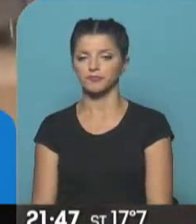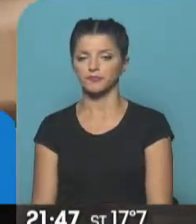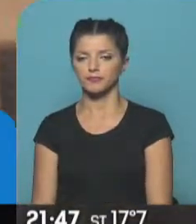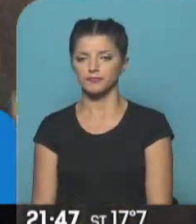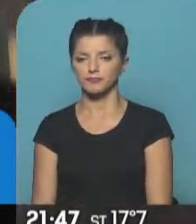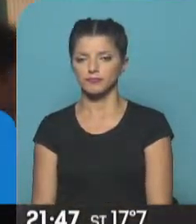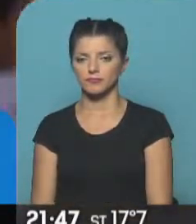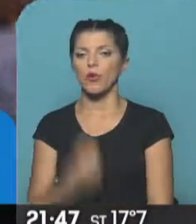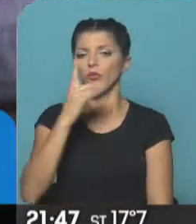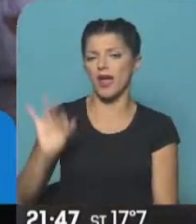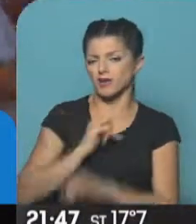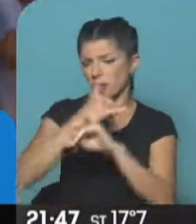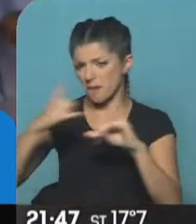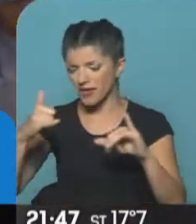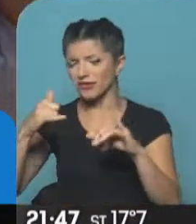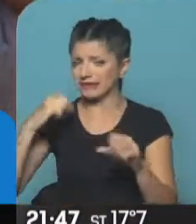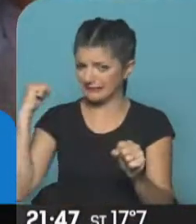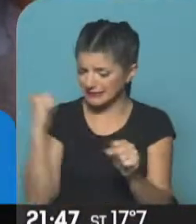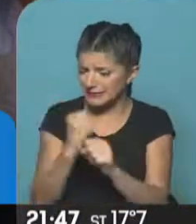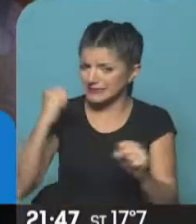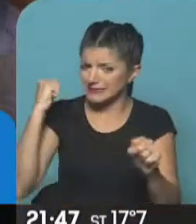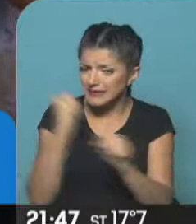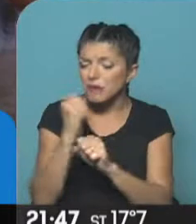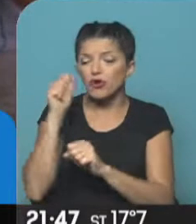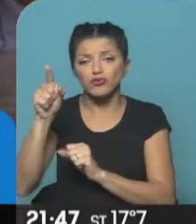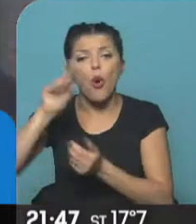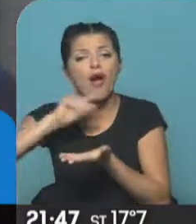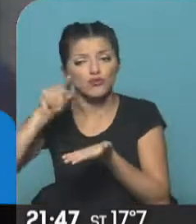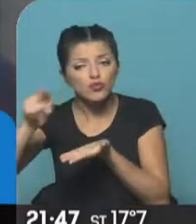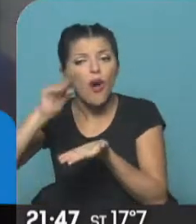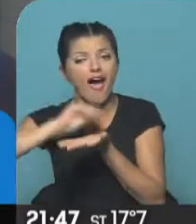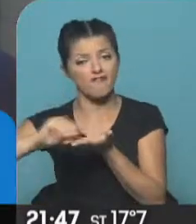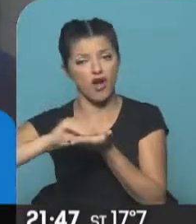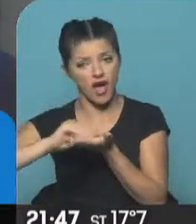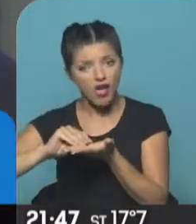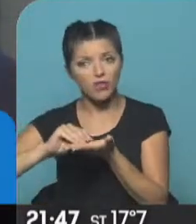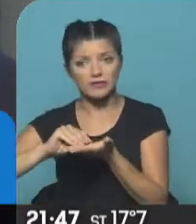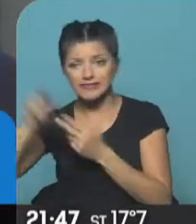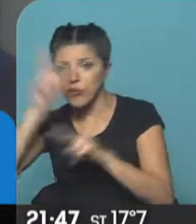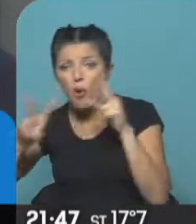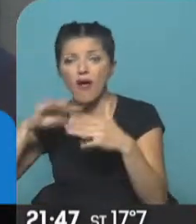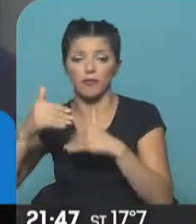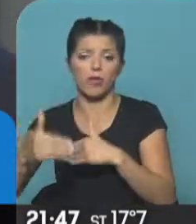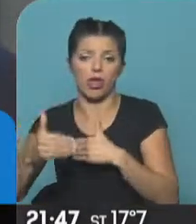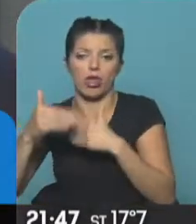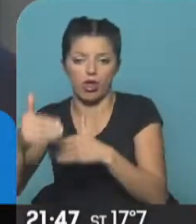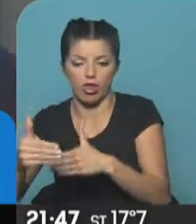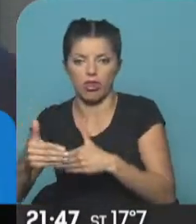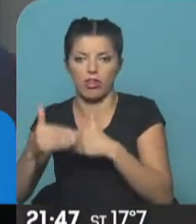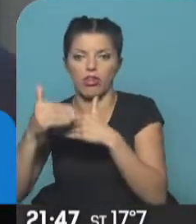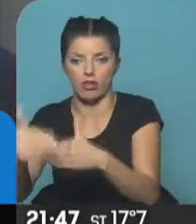un año y medio de mucho trabajo porque la defensa de de vido hizo todo lo que pudo para retrasar este